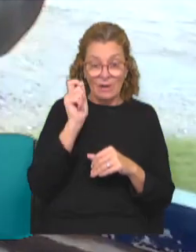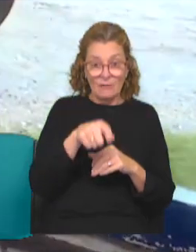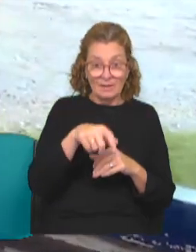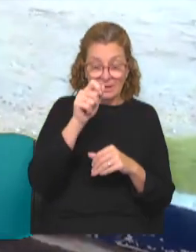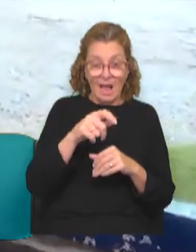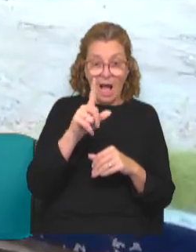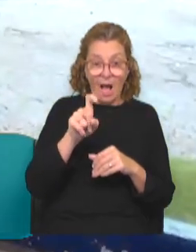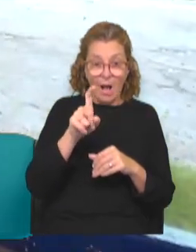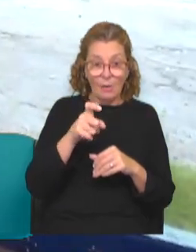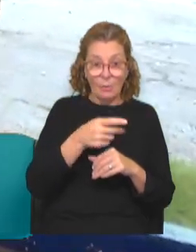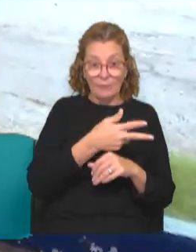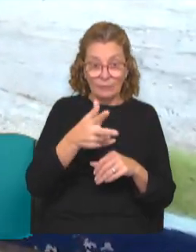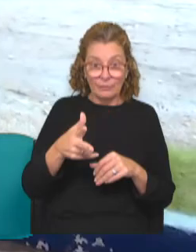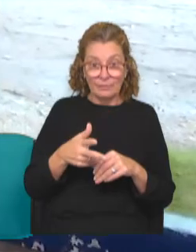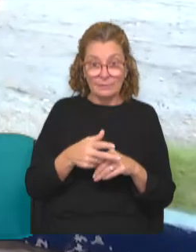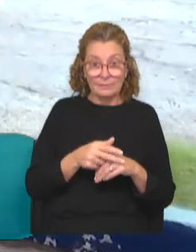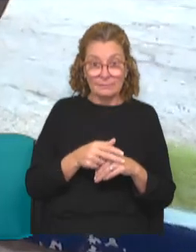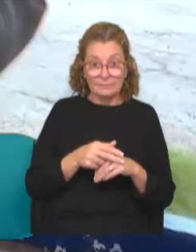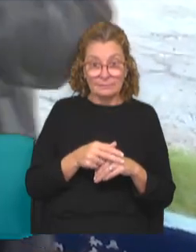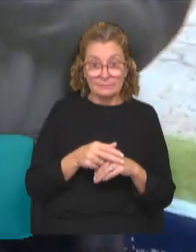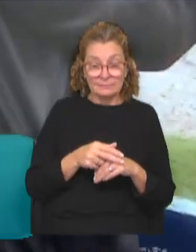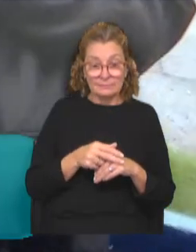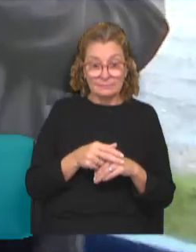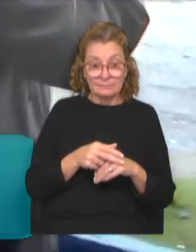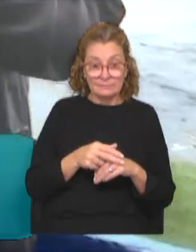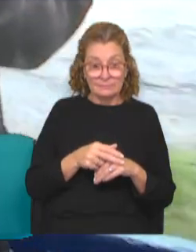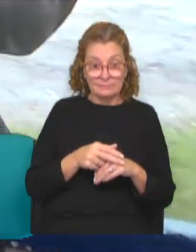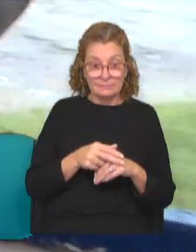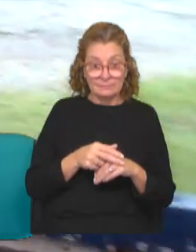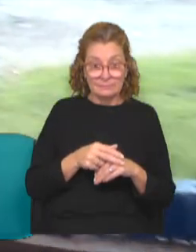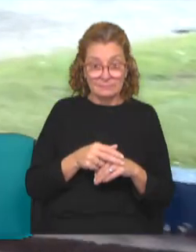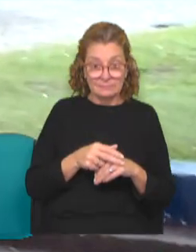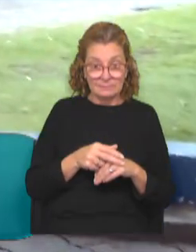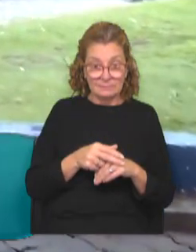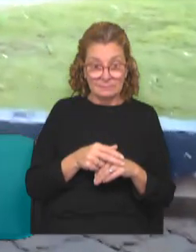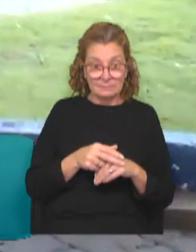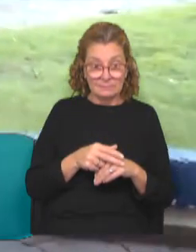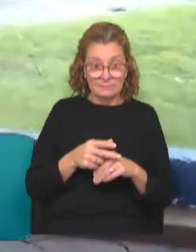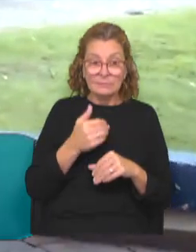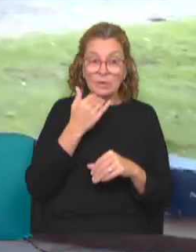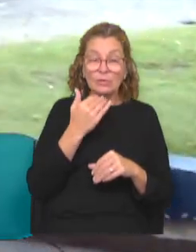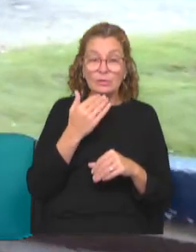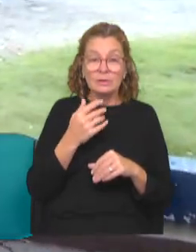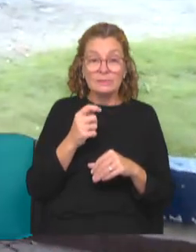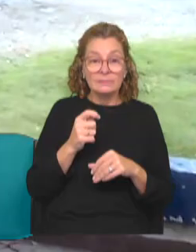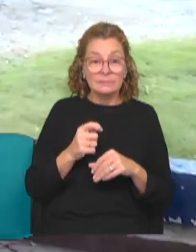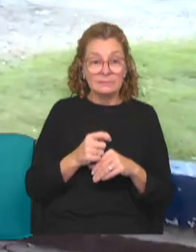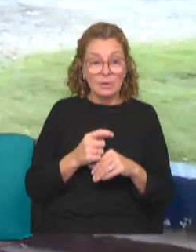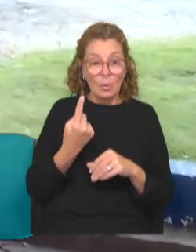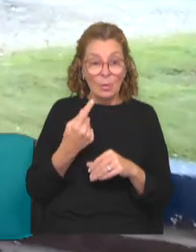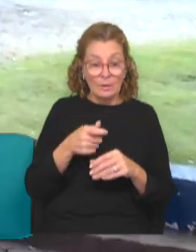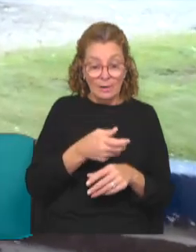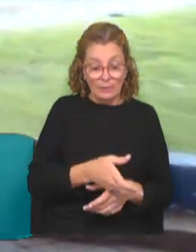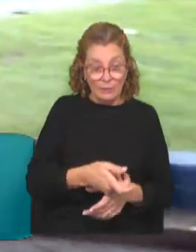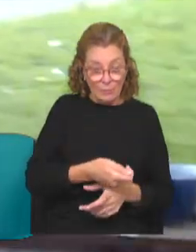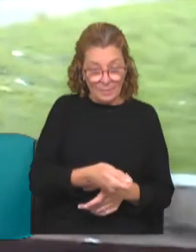y le pasás. ¿Y dónde sale el agua, Fito, ahí? ¿Dónde Mirá sale el agua? De una manguera. ¿Cuántas fichas metés en total? Y según, jabón, una a la aspiradora tenés que